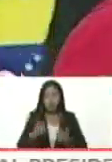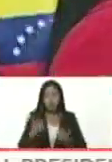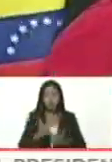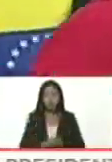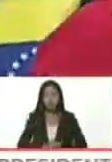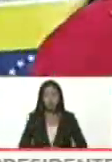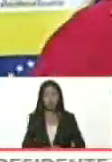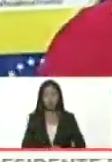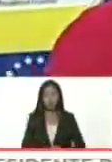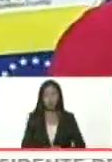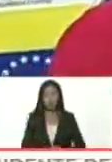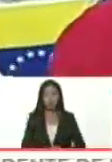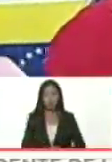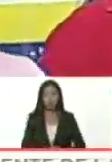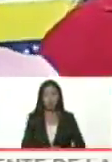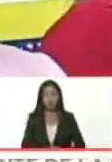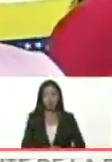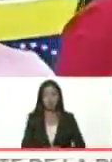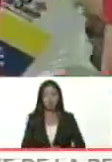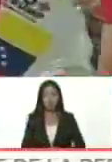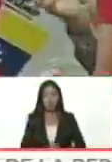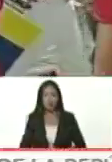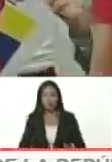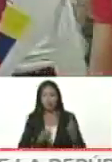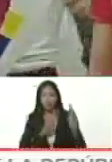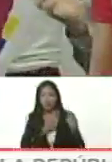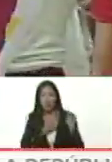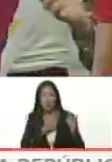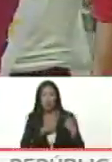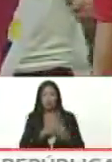comunales? ¡A la carga!